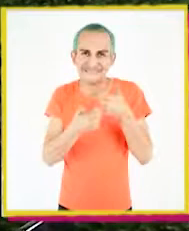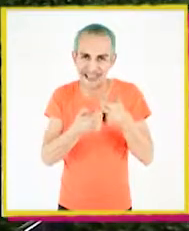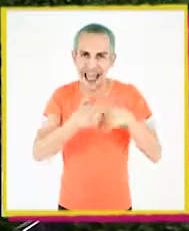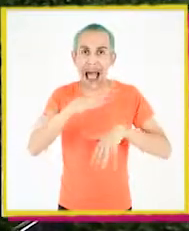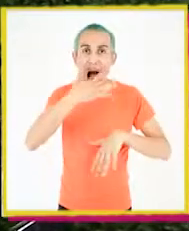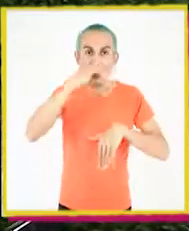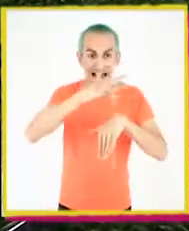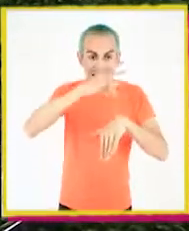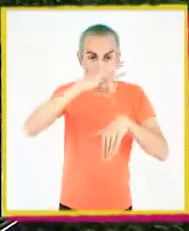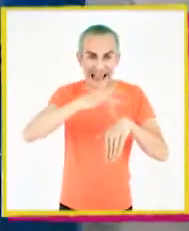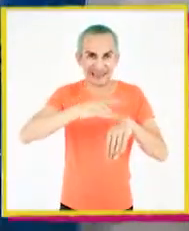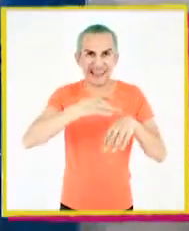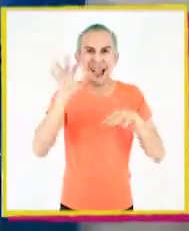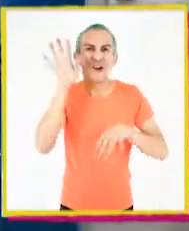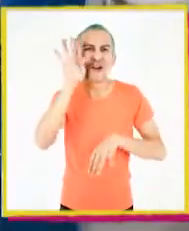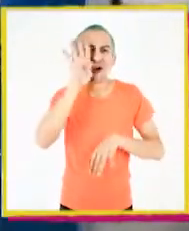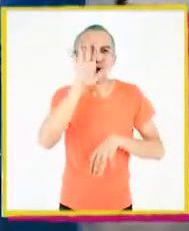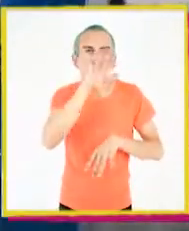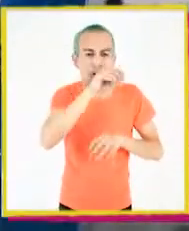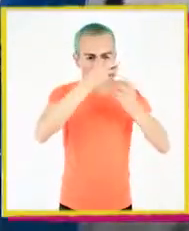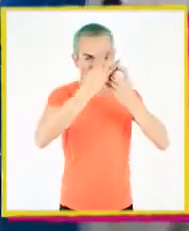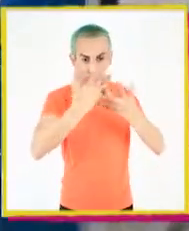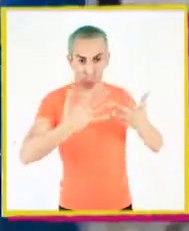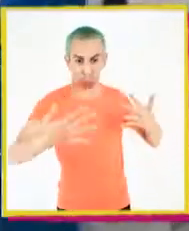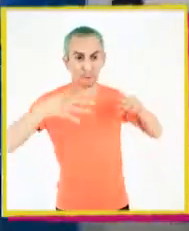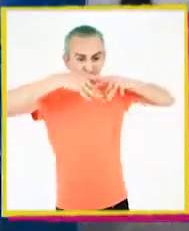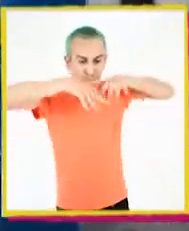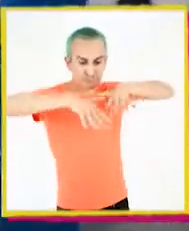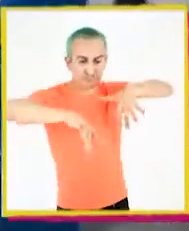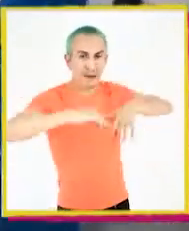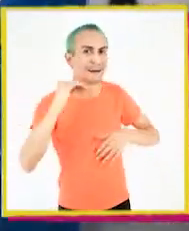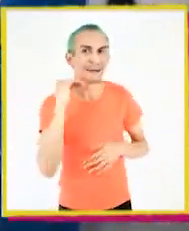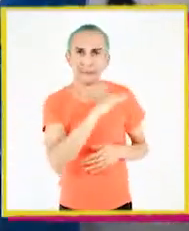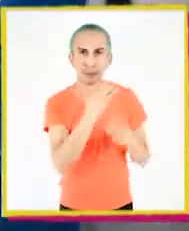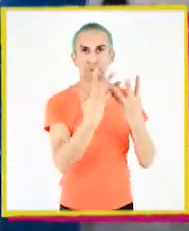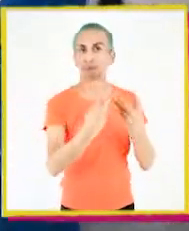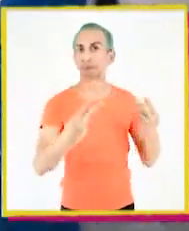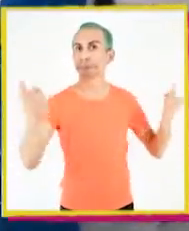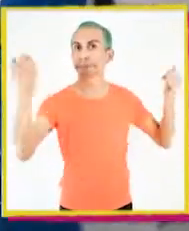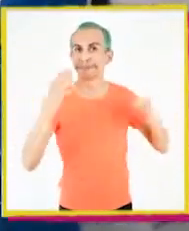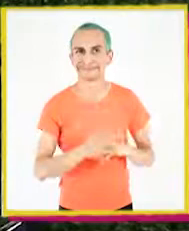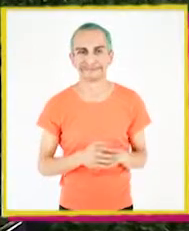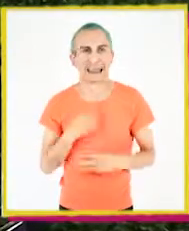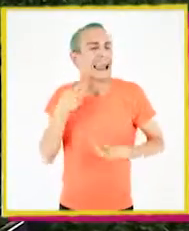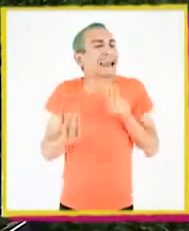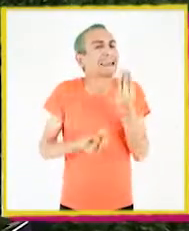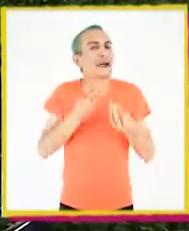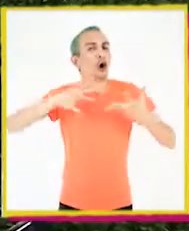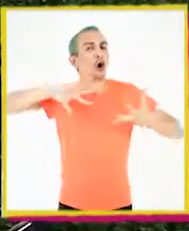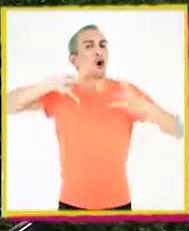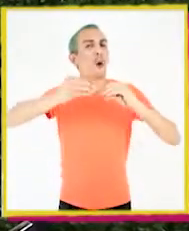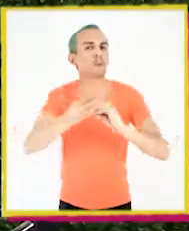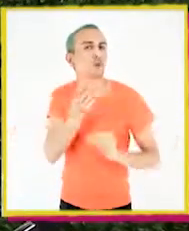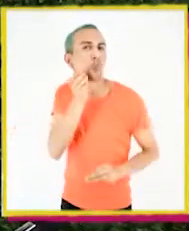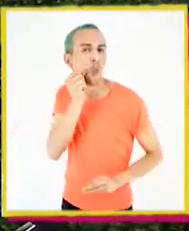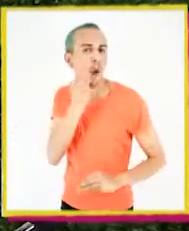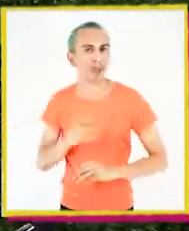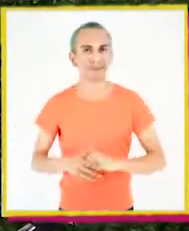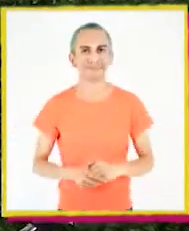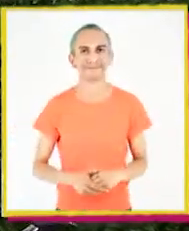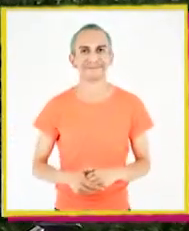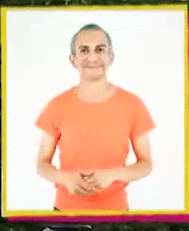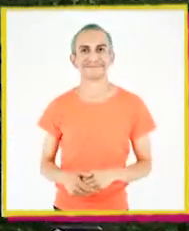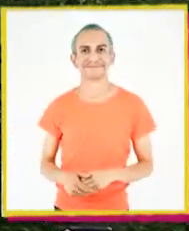Bien, en el agua caliente la tinta fluyó y se disolvió rápidamente en el agua. Entonces, ¿qué podemos concluir de este